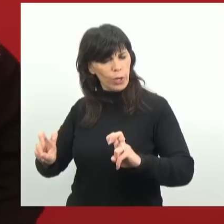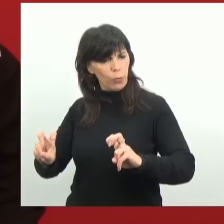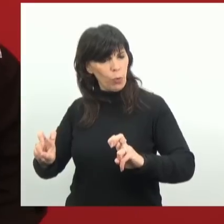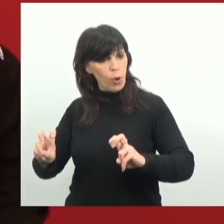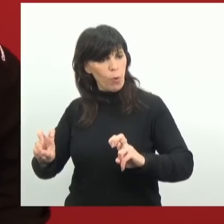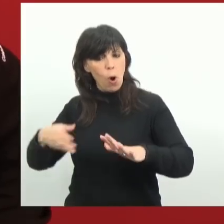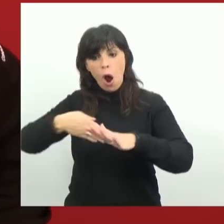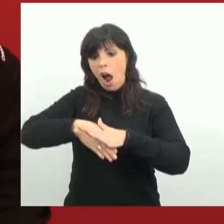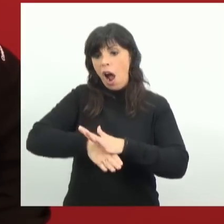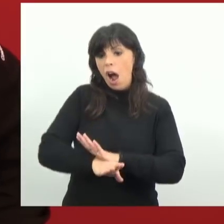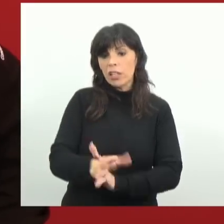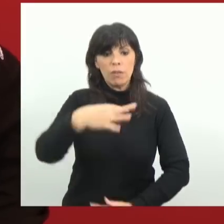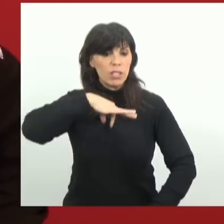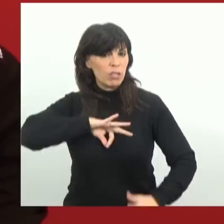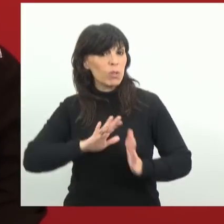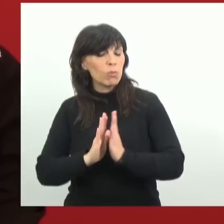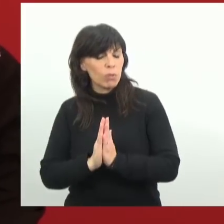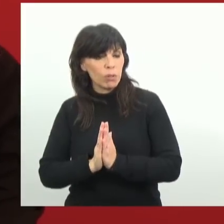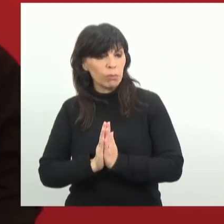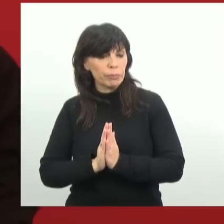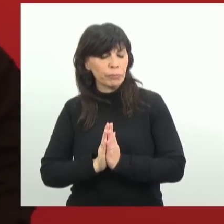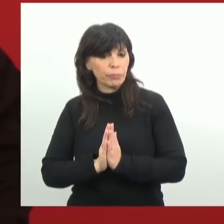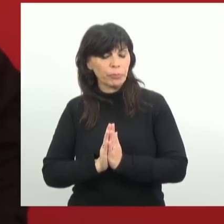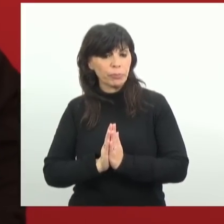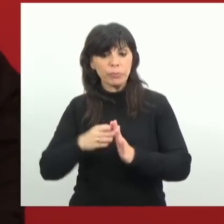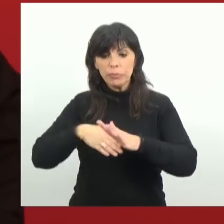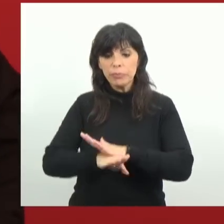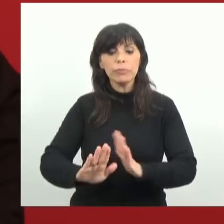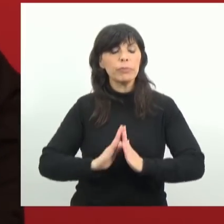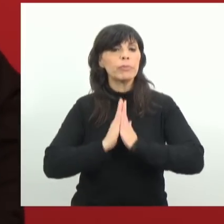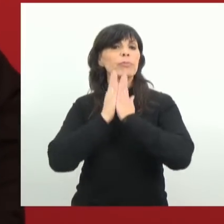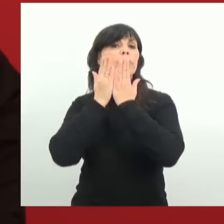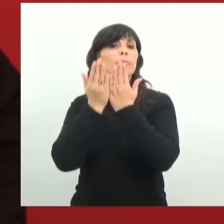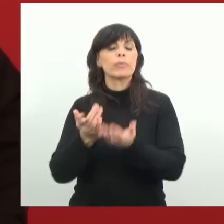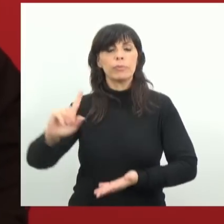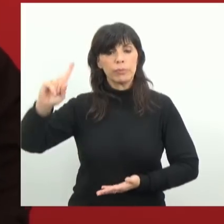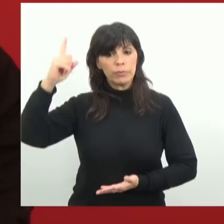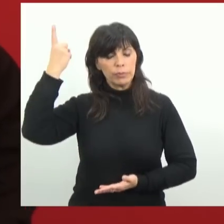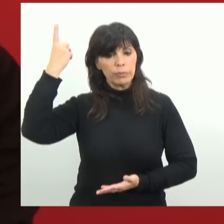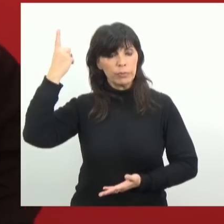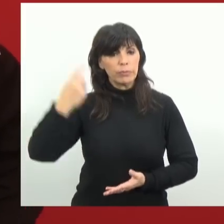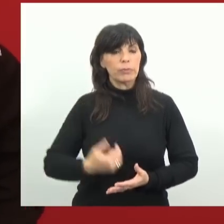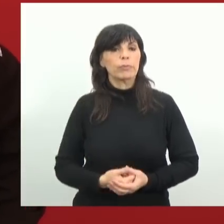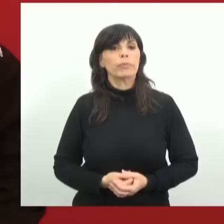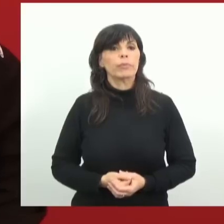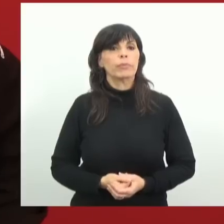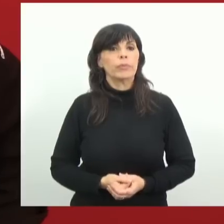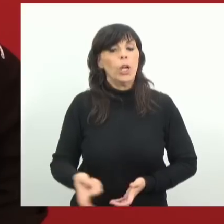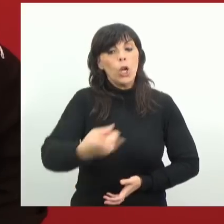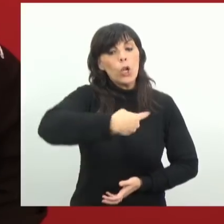simiente incorruptible, por la palabra de Dios,